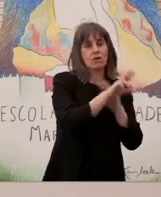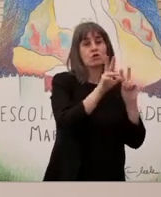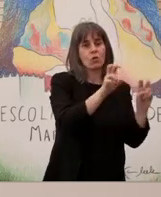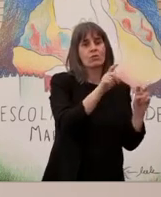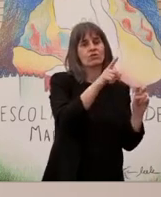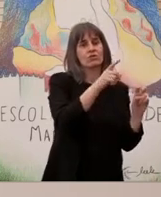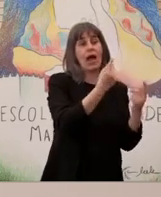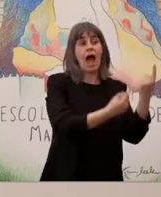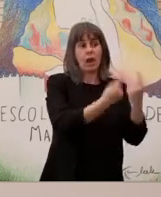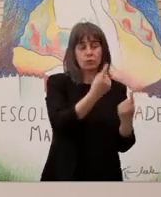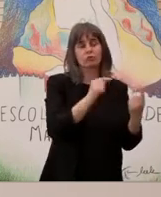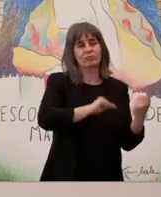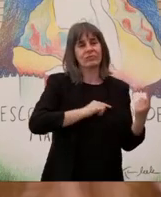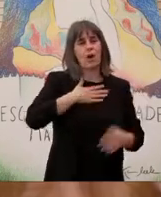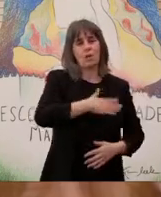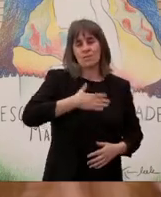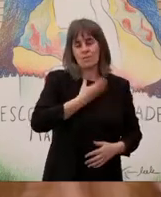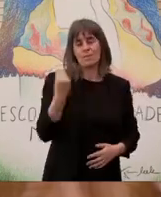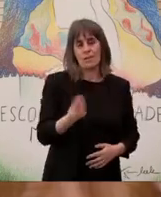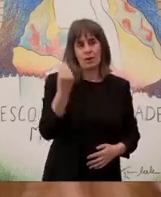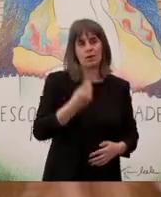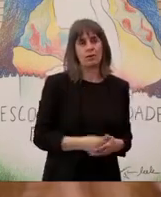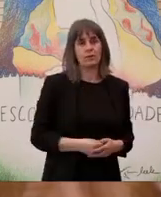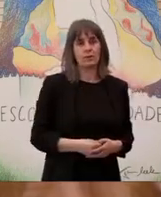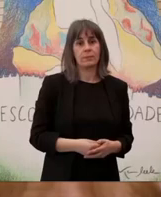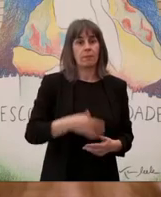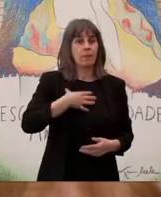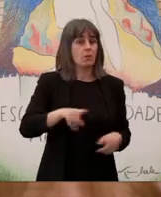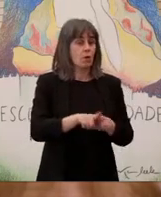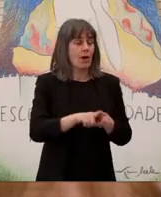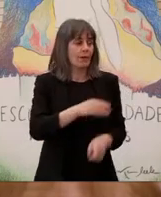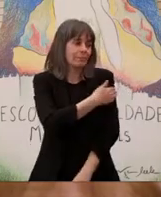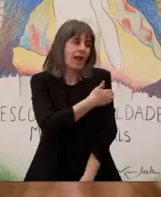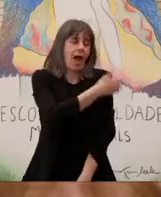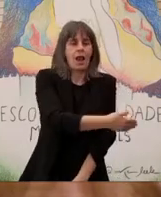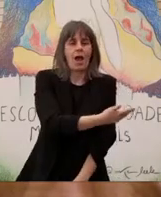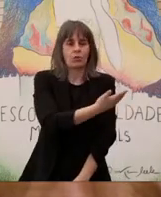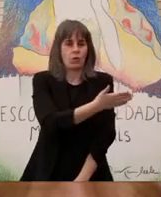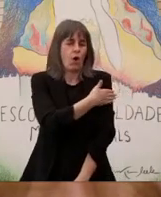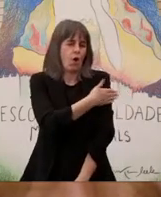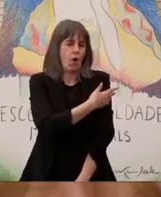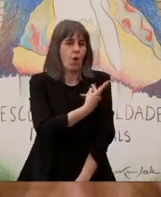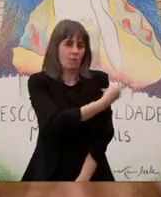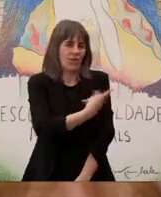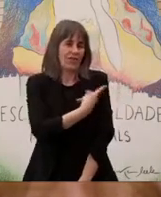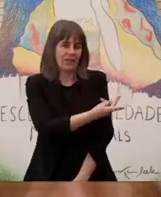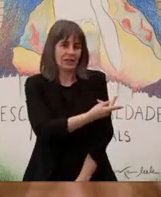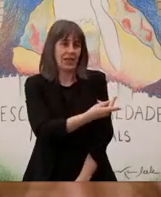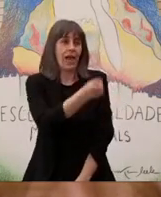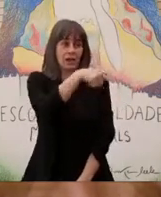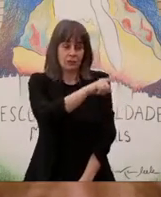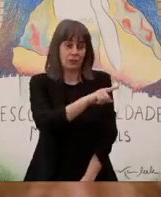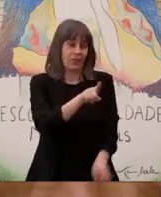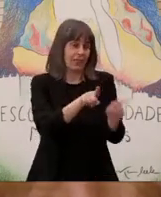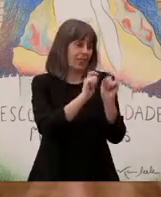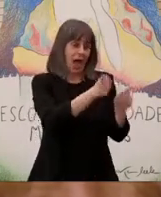algún se van a topar muy tu millón pueden ser cómplices no sos Y eso lleva Ella ame llorar muchísimo a vida se van a reír más o